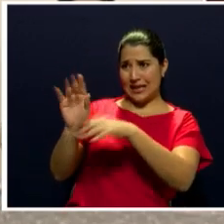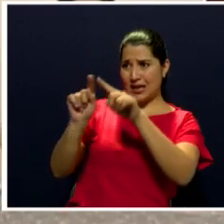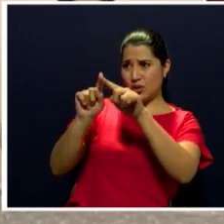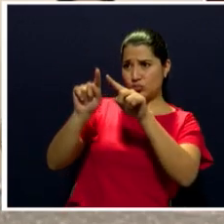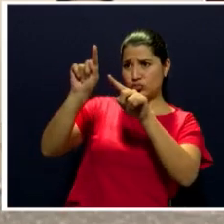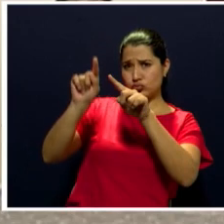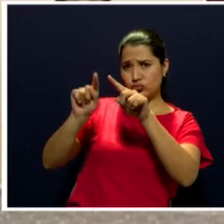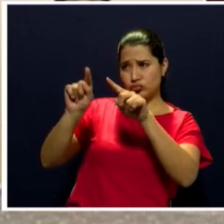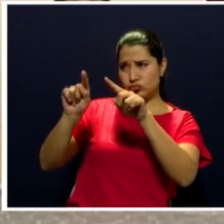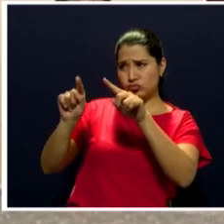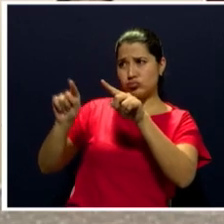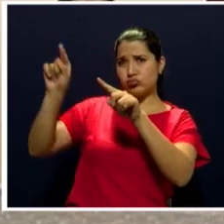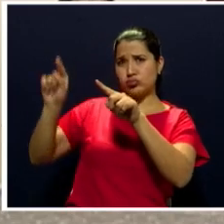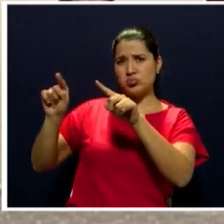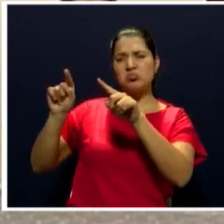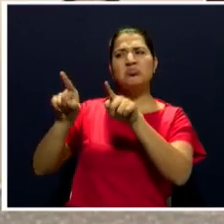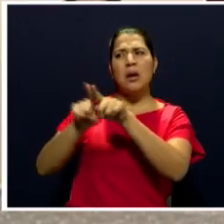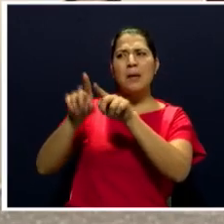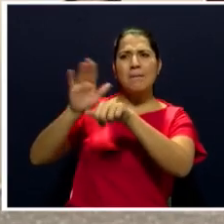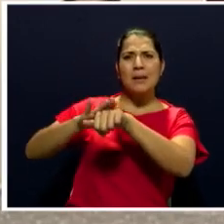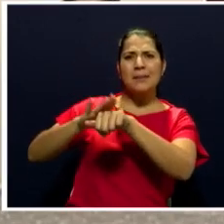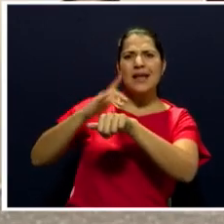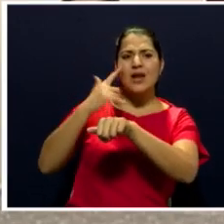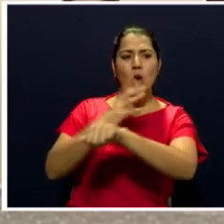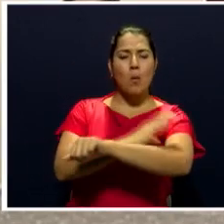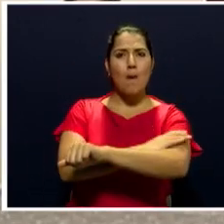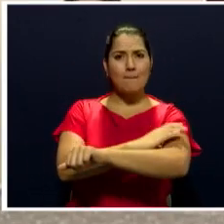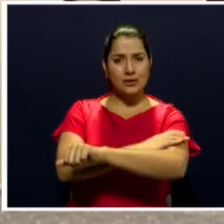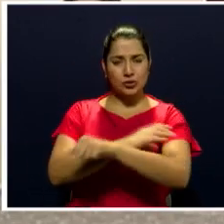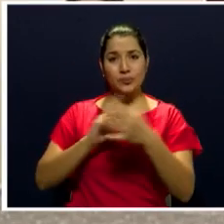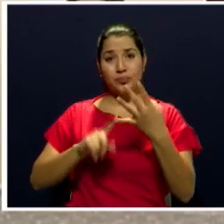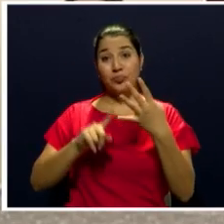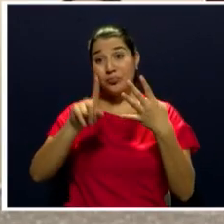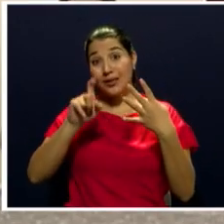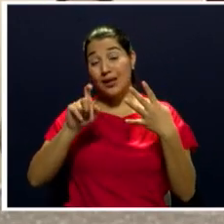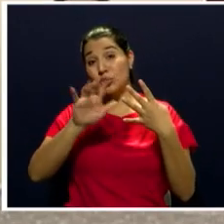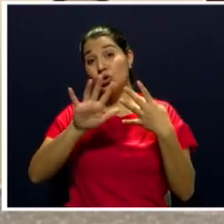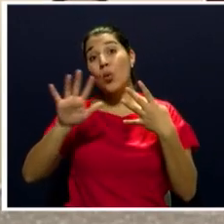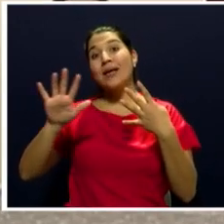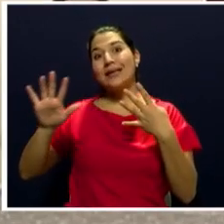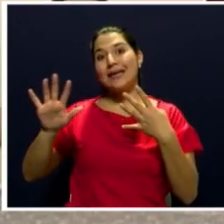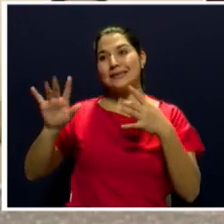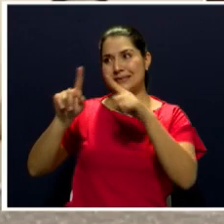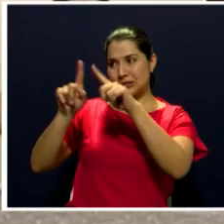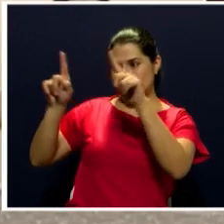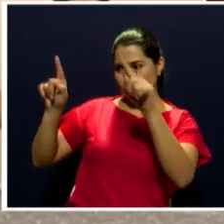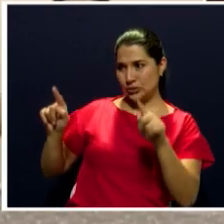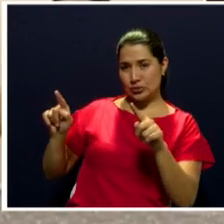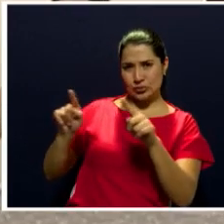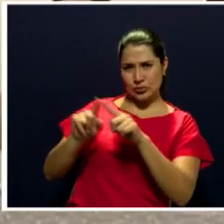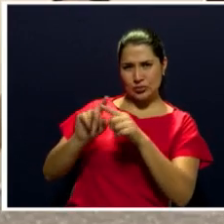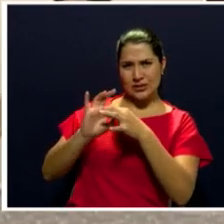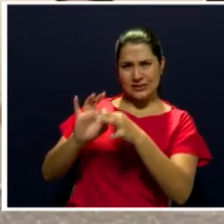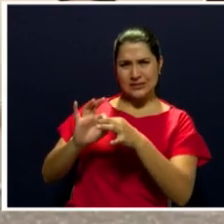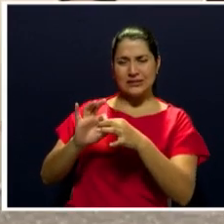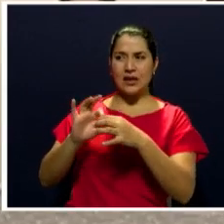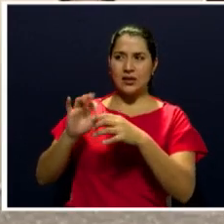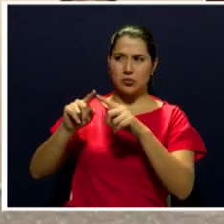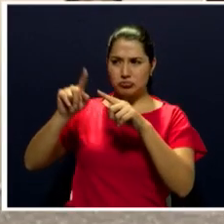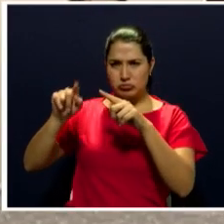de presiones invasivas, 155 unidades de monitores de signos vitales no invasivos, 200